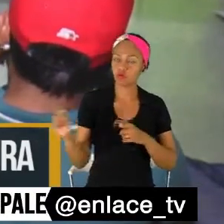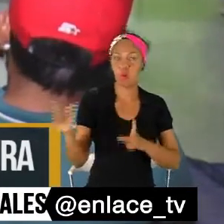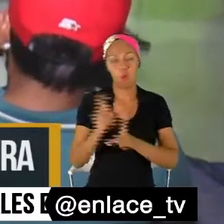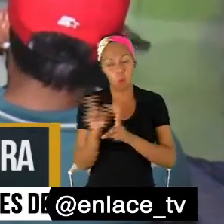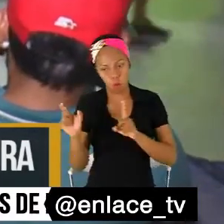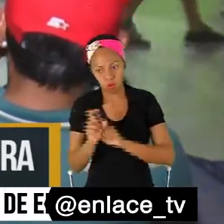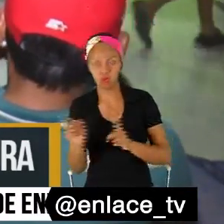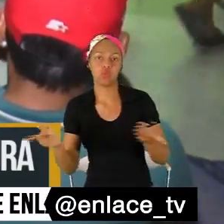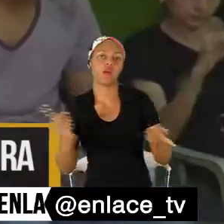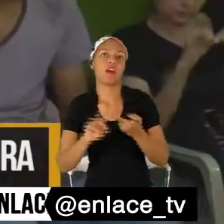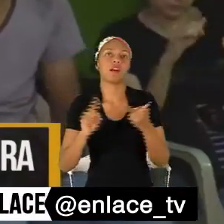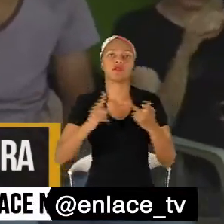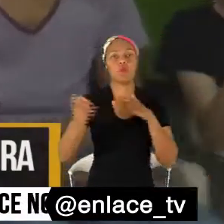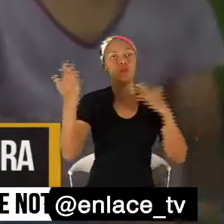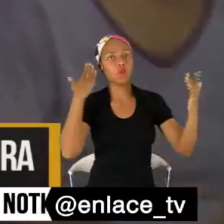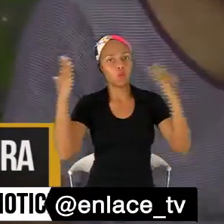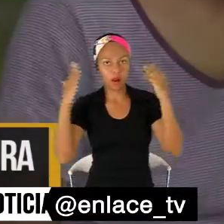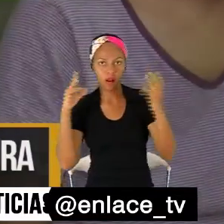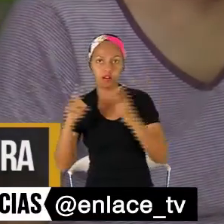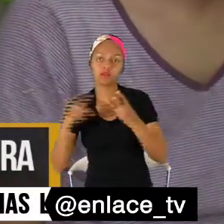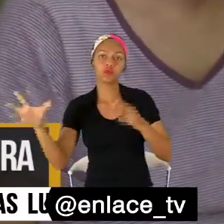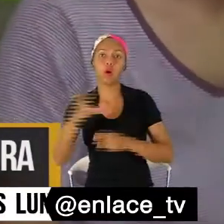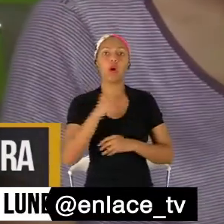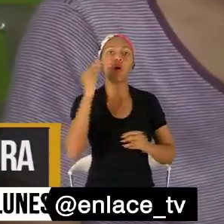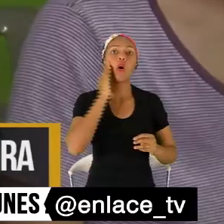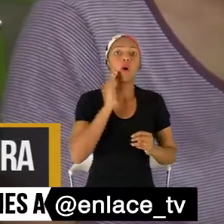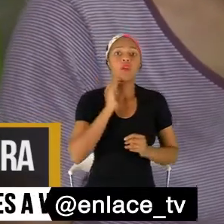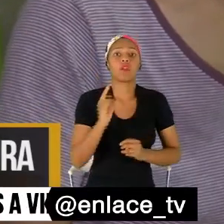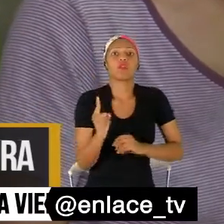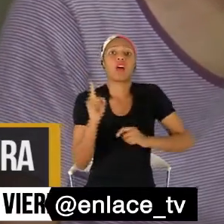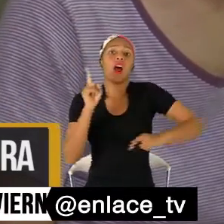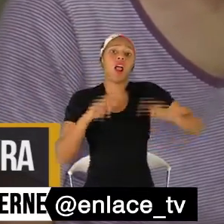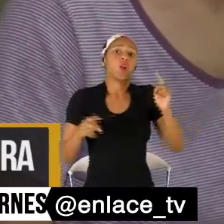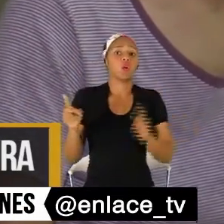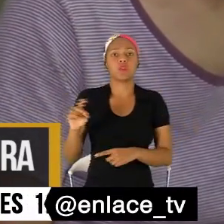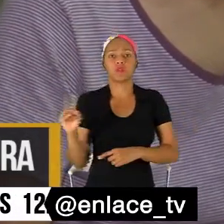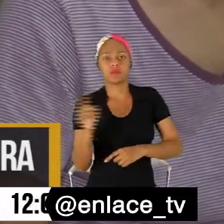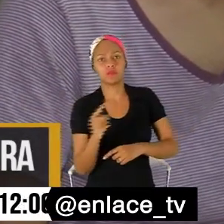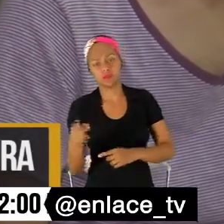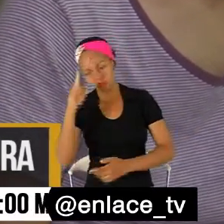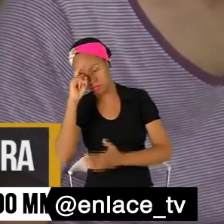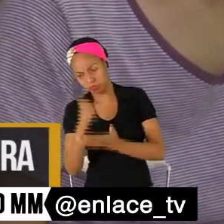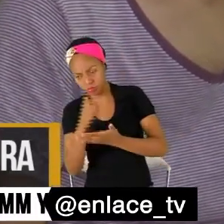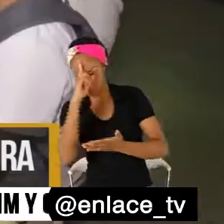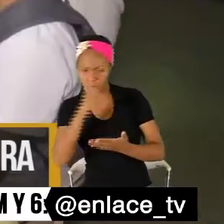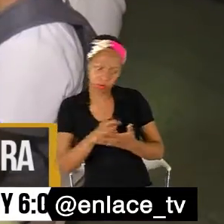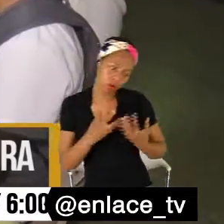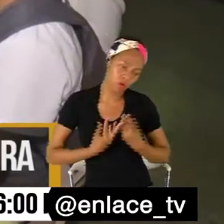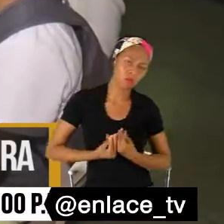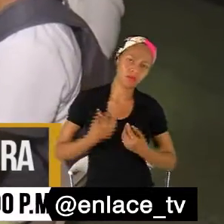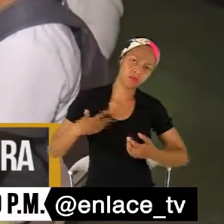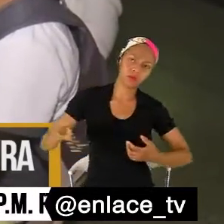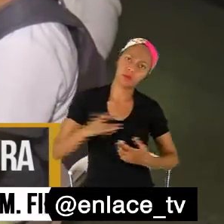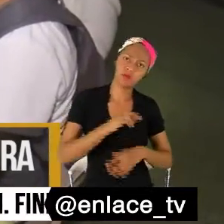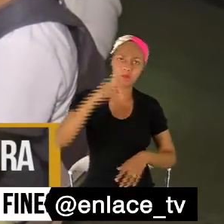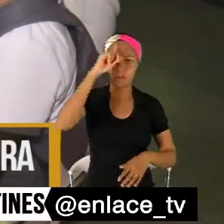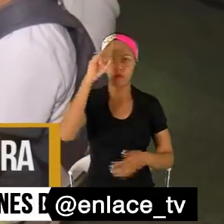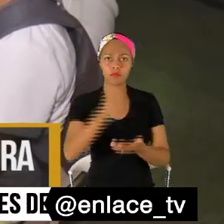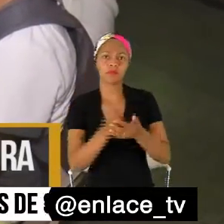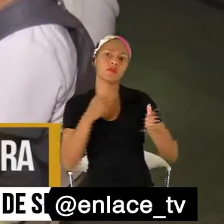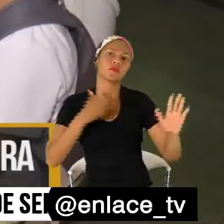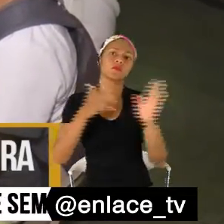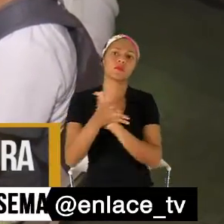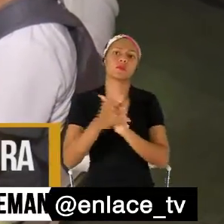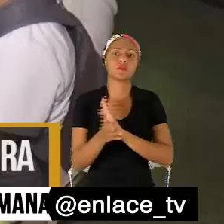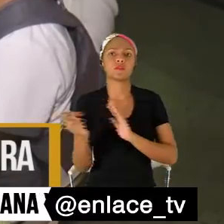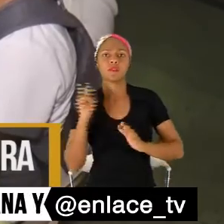Consejero Rural. Que sean todos los jóvenes, no solamente unos, porque es que todos deben opinar por su gremio, no solamente uno. Entonces estamos desde febrero